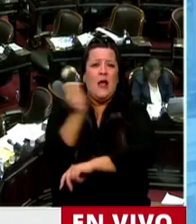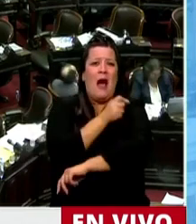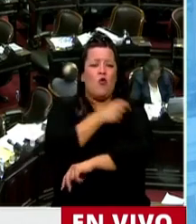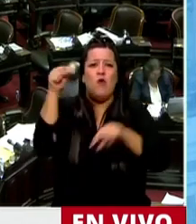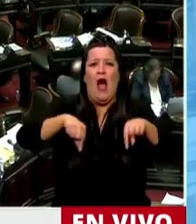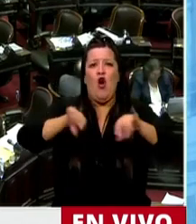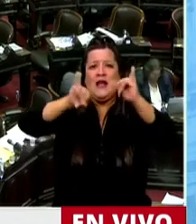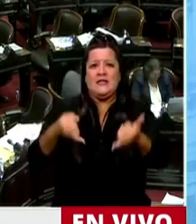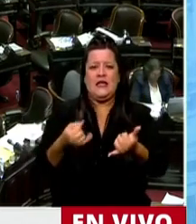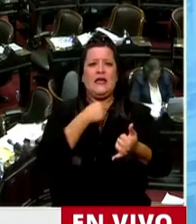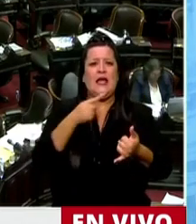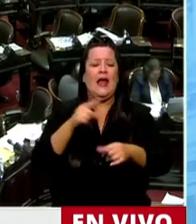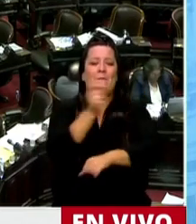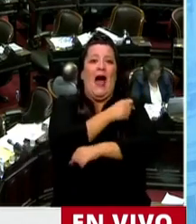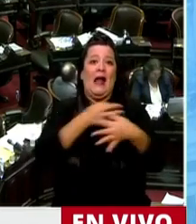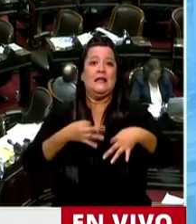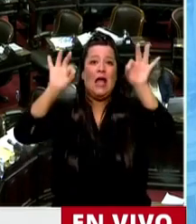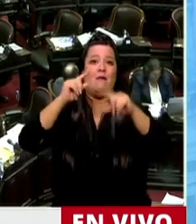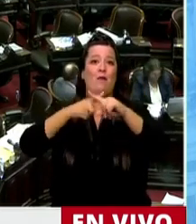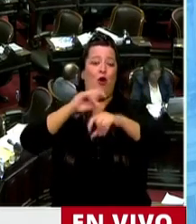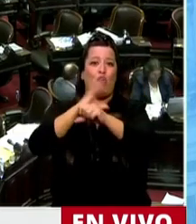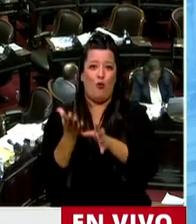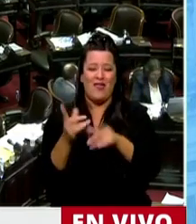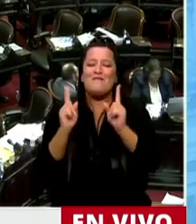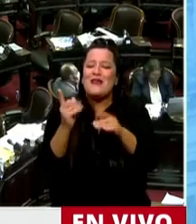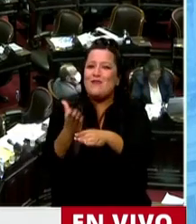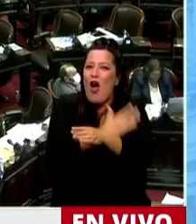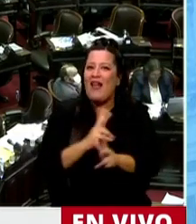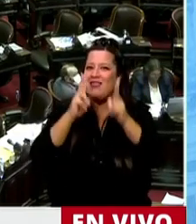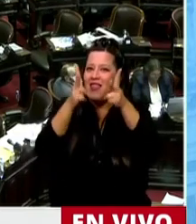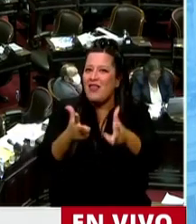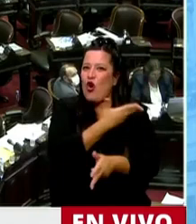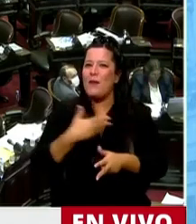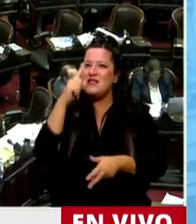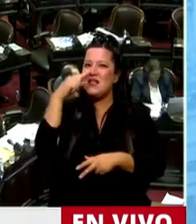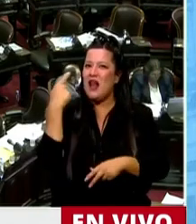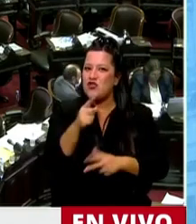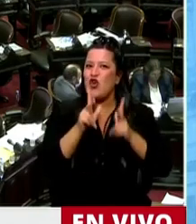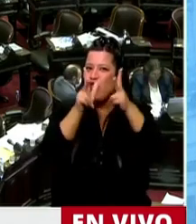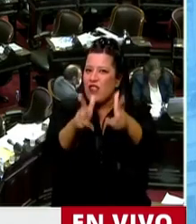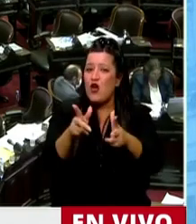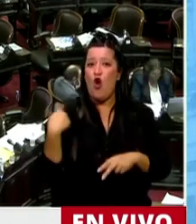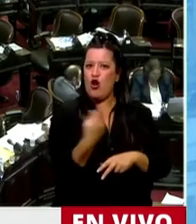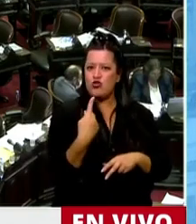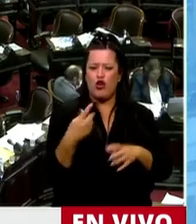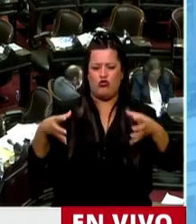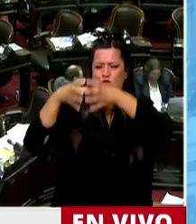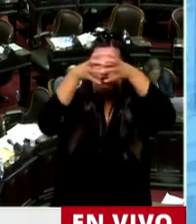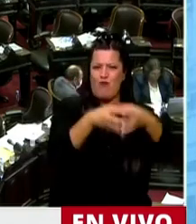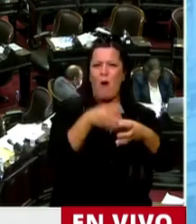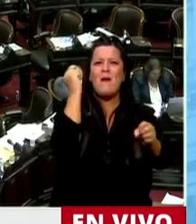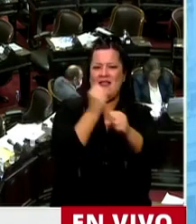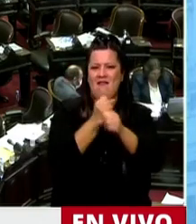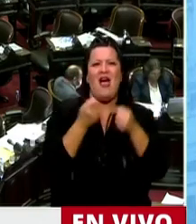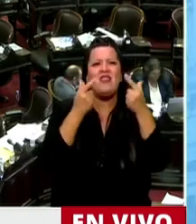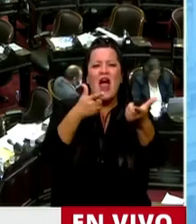para poder inmunizarse y está bien, porque como dijo el presidente de la Nación, Nosotros vinimos para trabajar y resolver